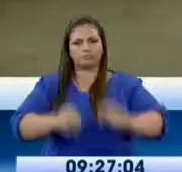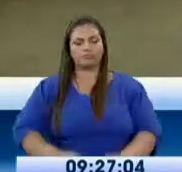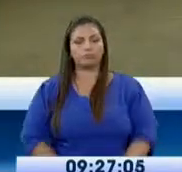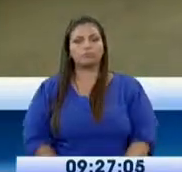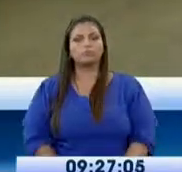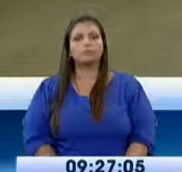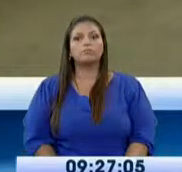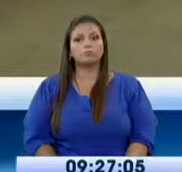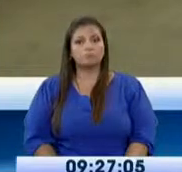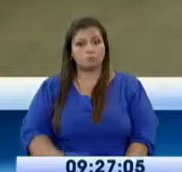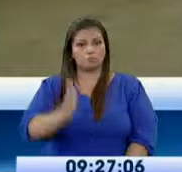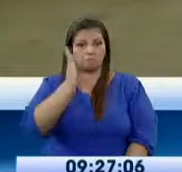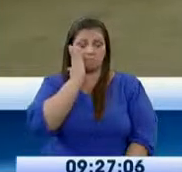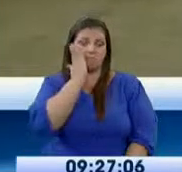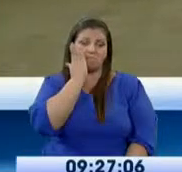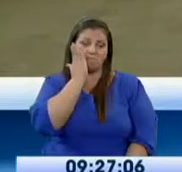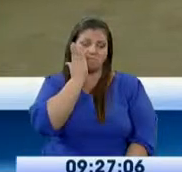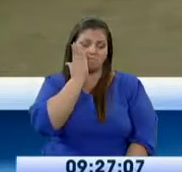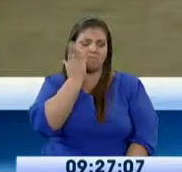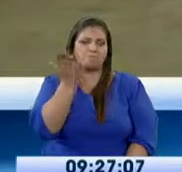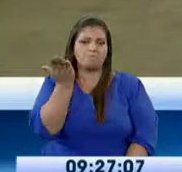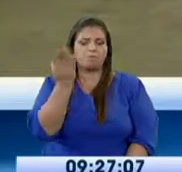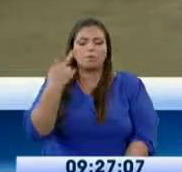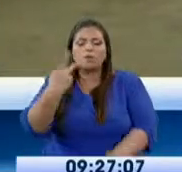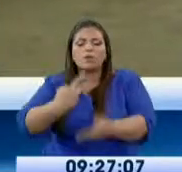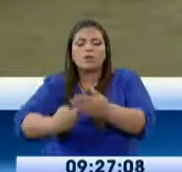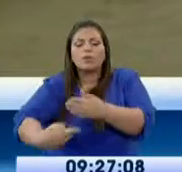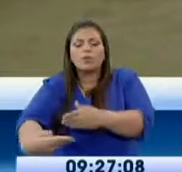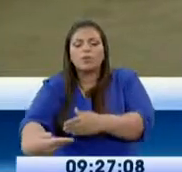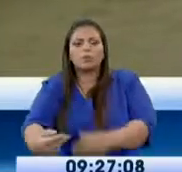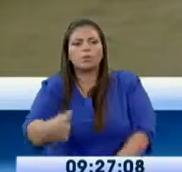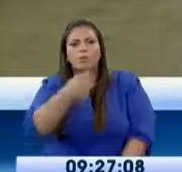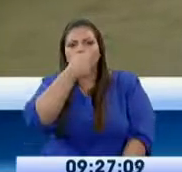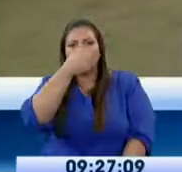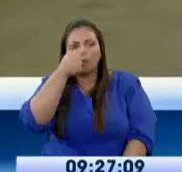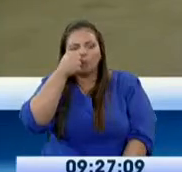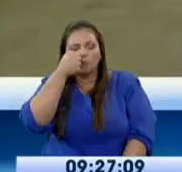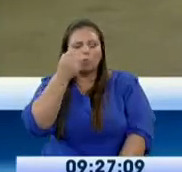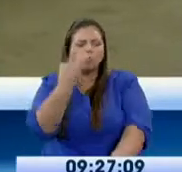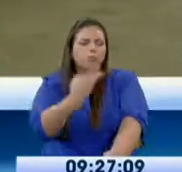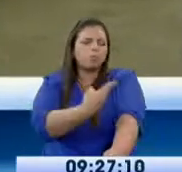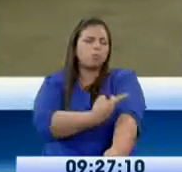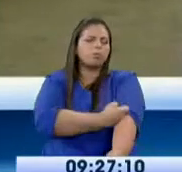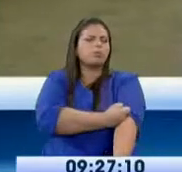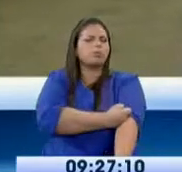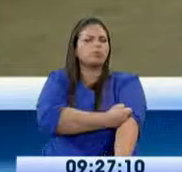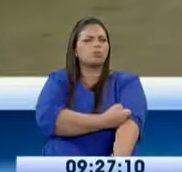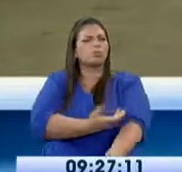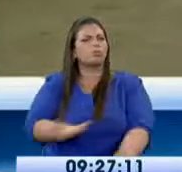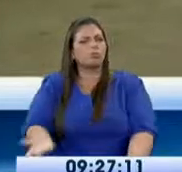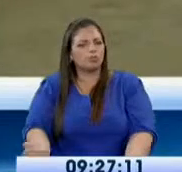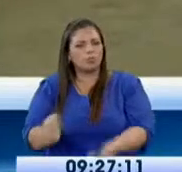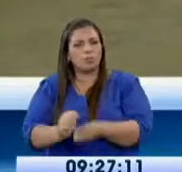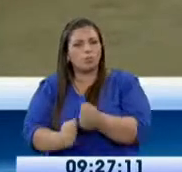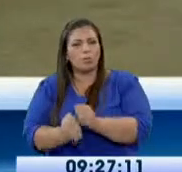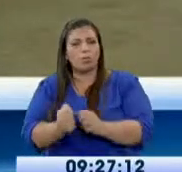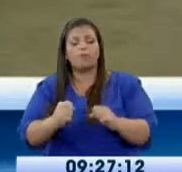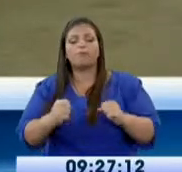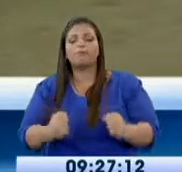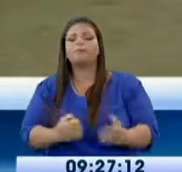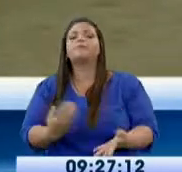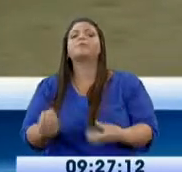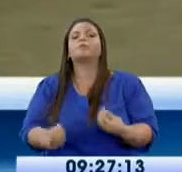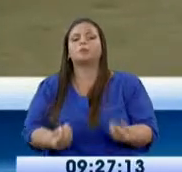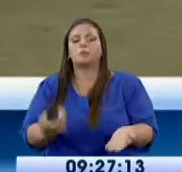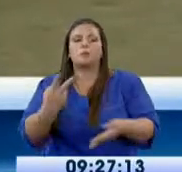nos están viendo y que tienen problemas con la droga dentro de su casa, ya sea que tengan algún hijo, sobrino, primo,